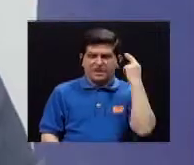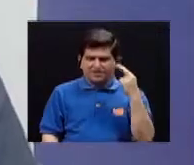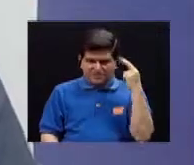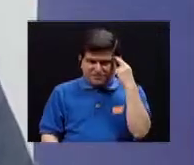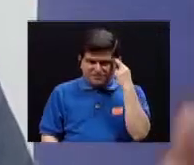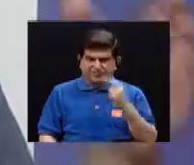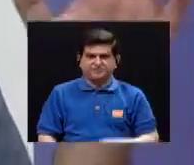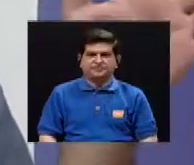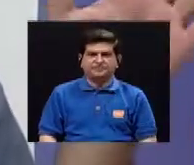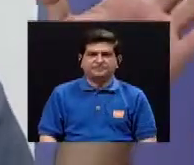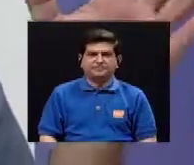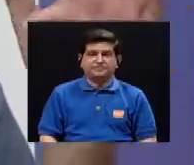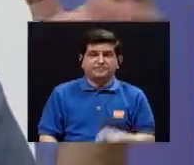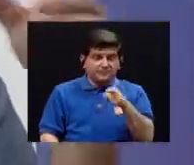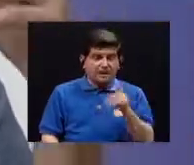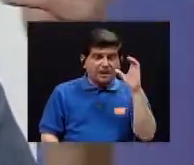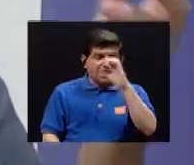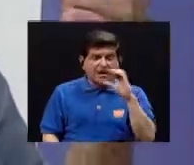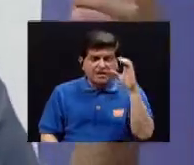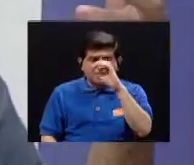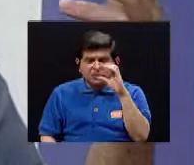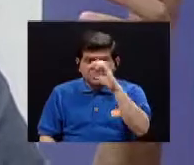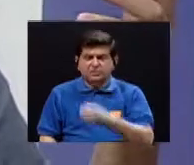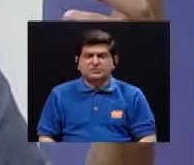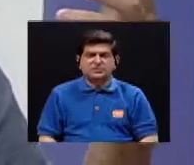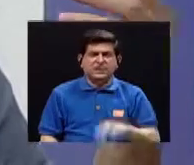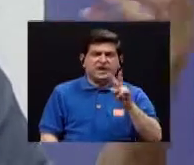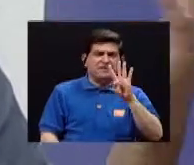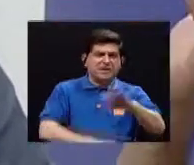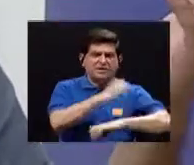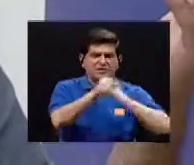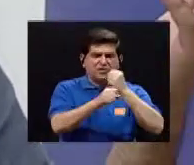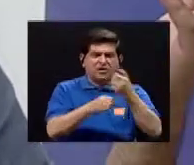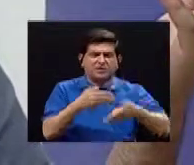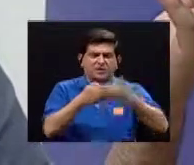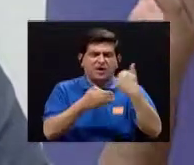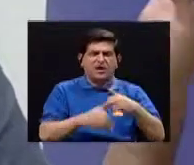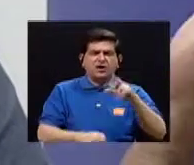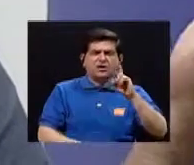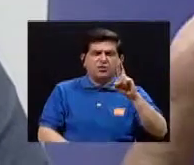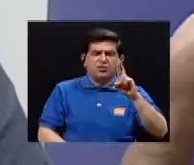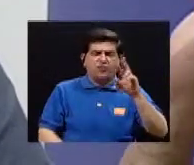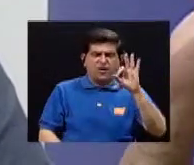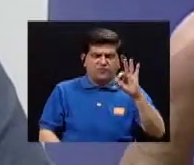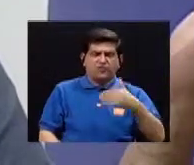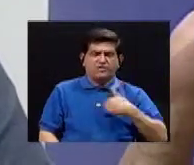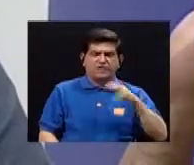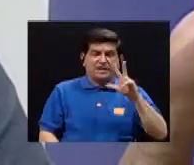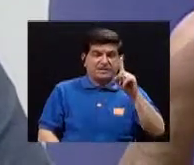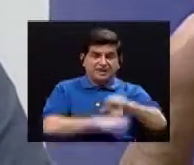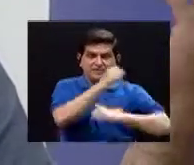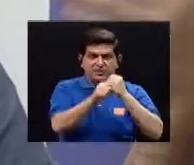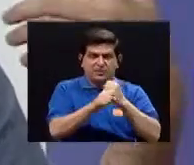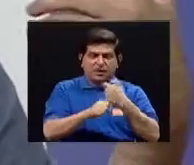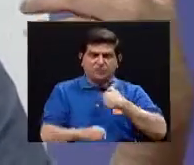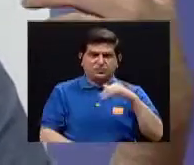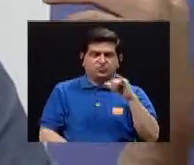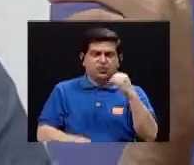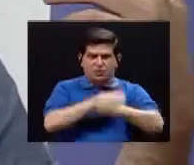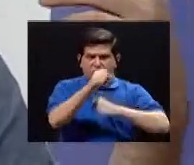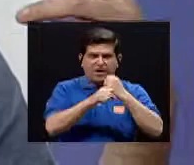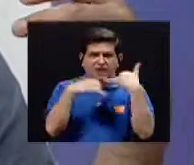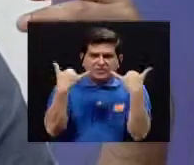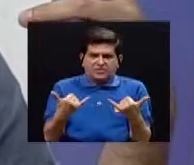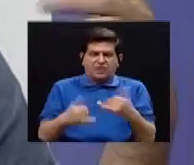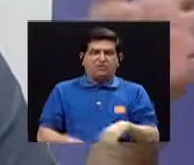muchachos por eso o sea de cuándo y por qué buscarlos a ellos hace 24 años dijo que tenía 31 años y tenía la edad que yo tengo